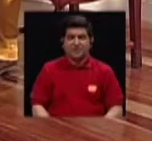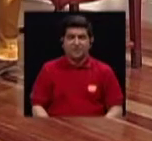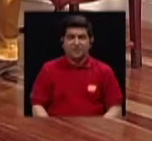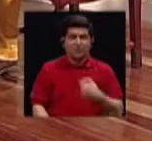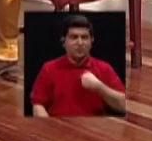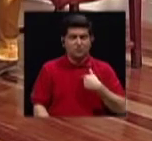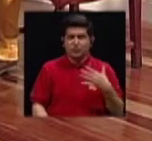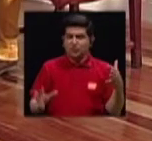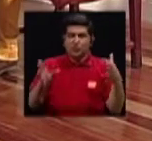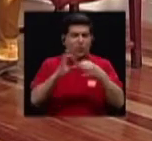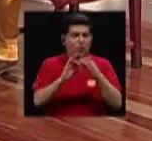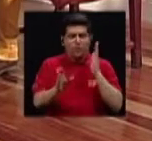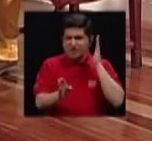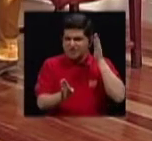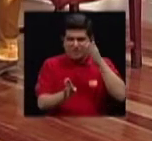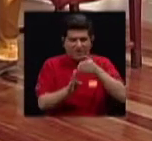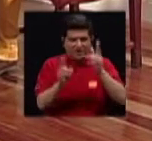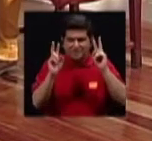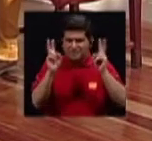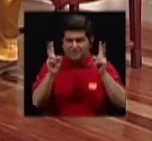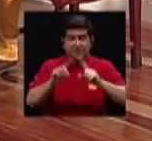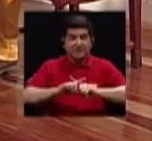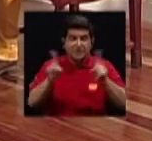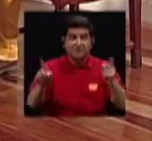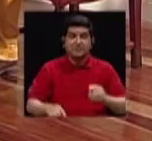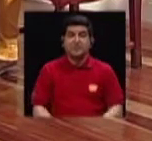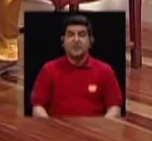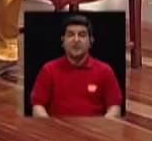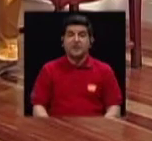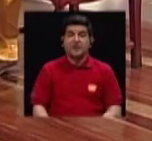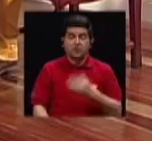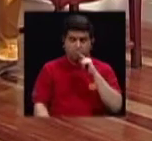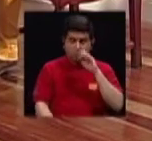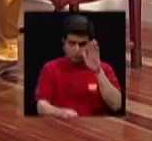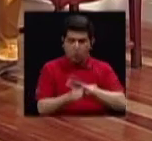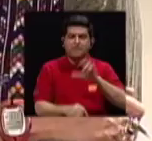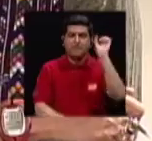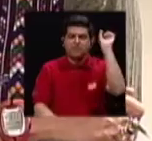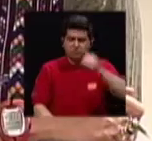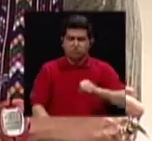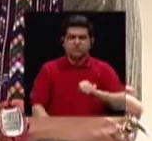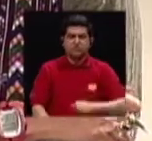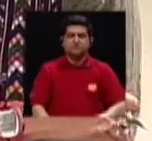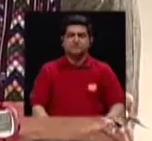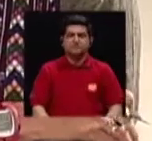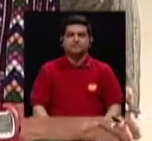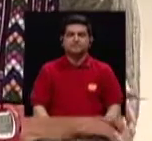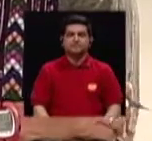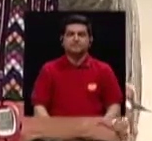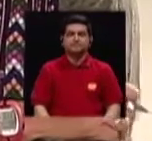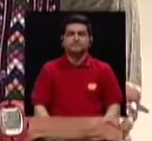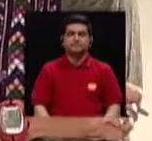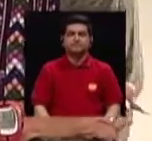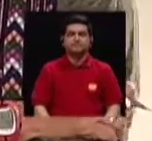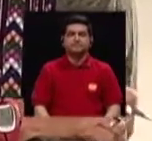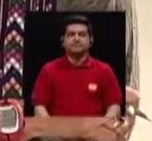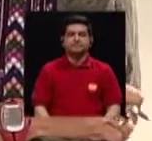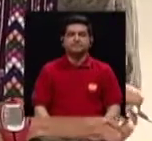vinculada directamente con la materia, pero que nos llevó a comprometernos en esto. Porque,